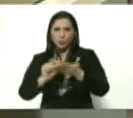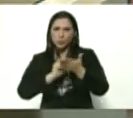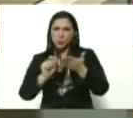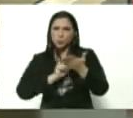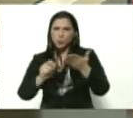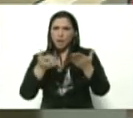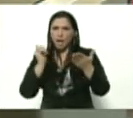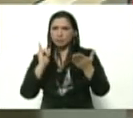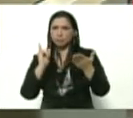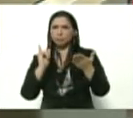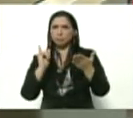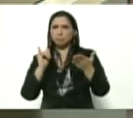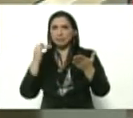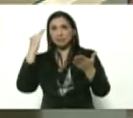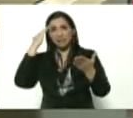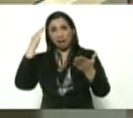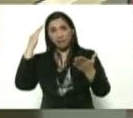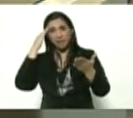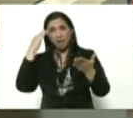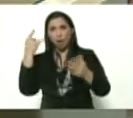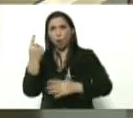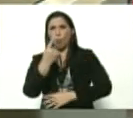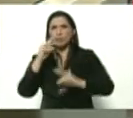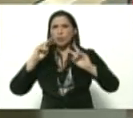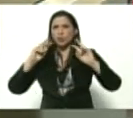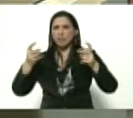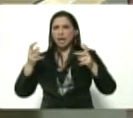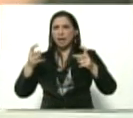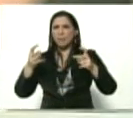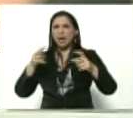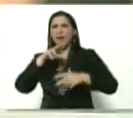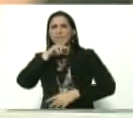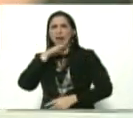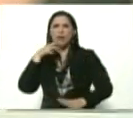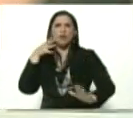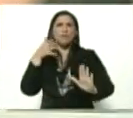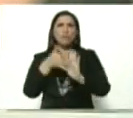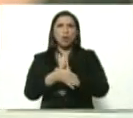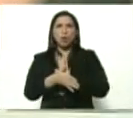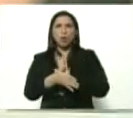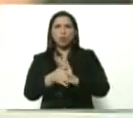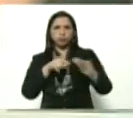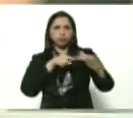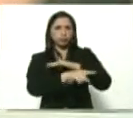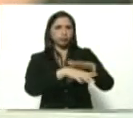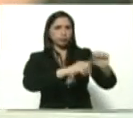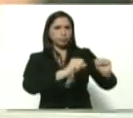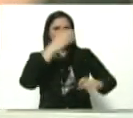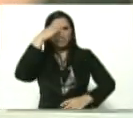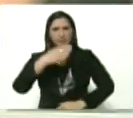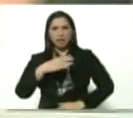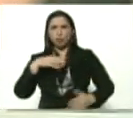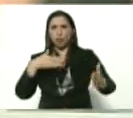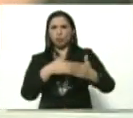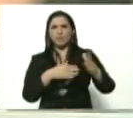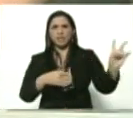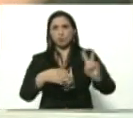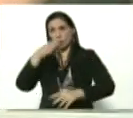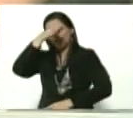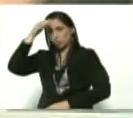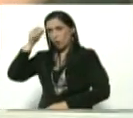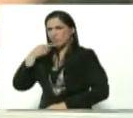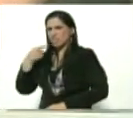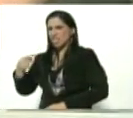hay, sabrían que el único tema que trataron fue esta incursión. Y Donald Trump le